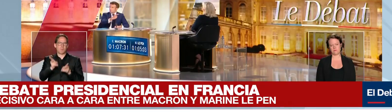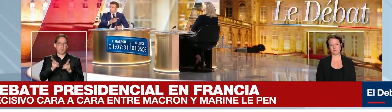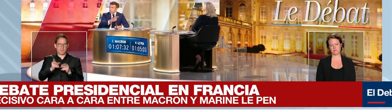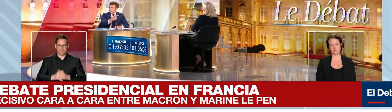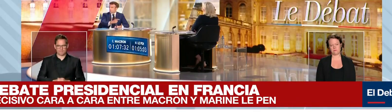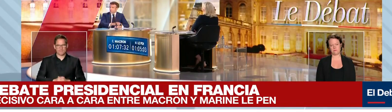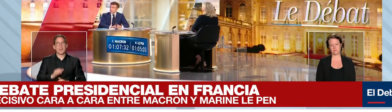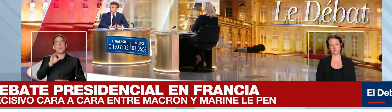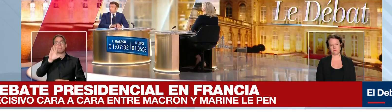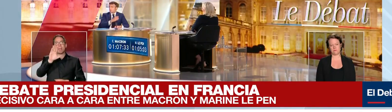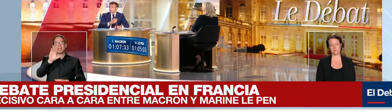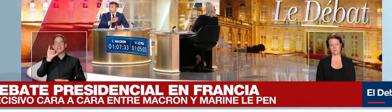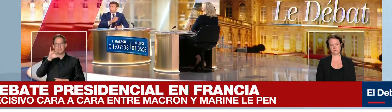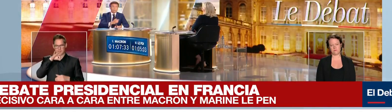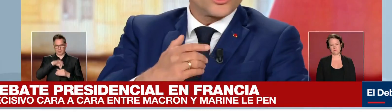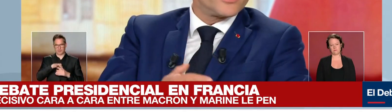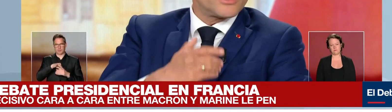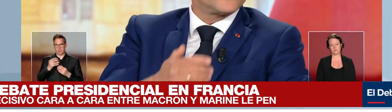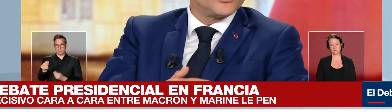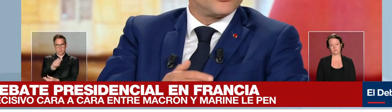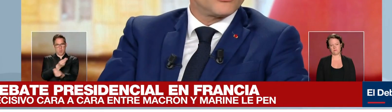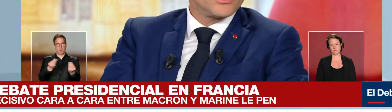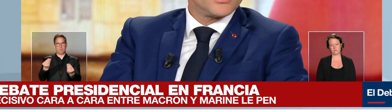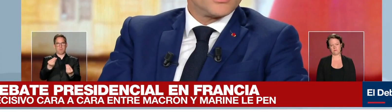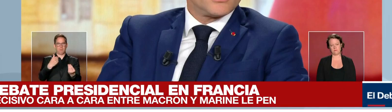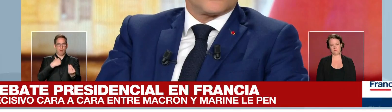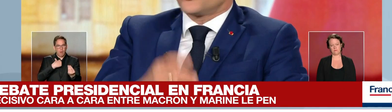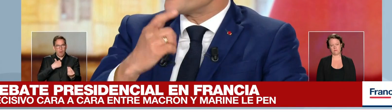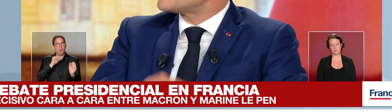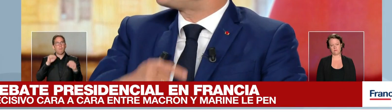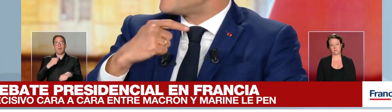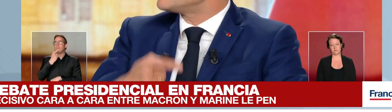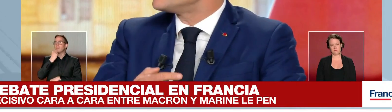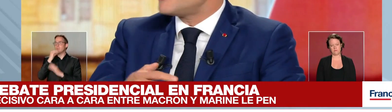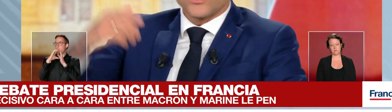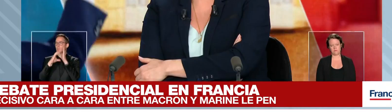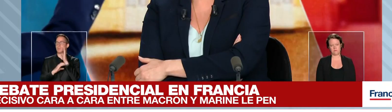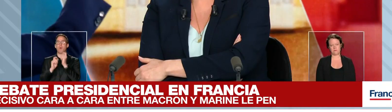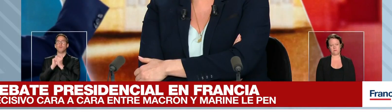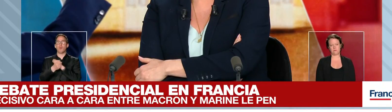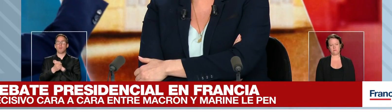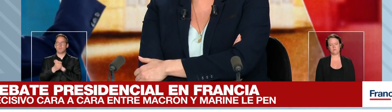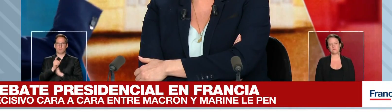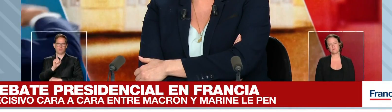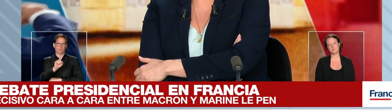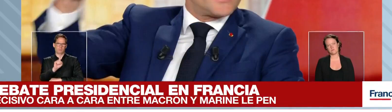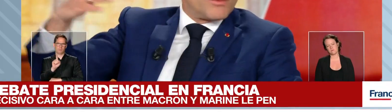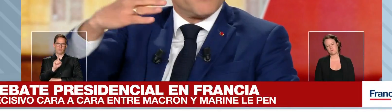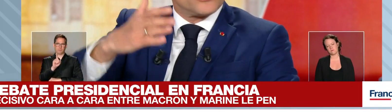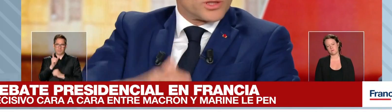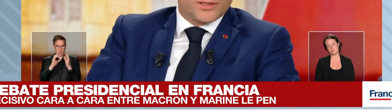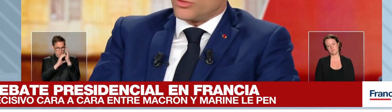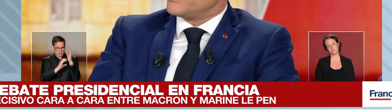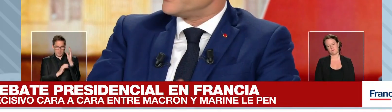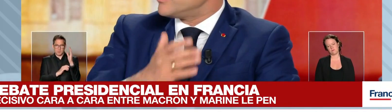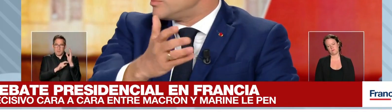claramente, ser electo por el pueblo no da derecho a cambiar la Constitución sin respetarla, porque la Constitución